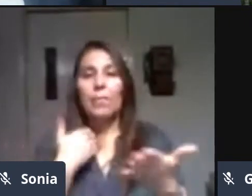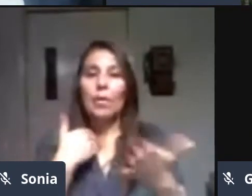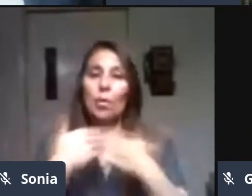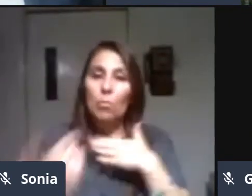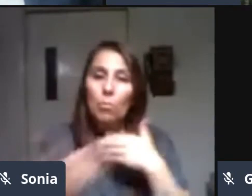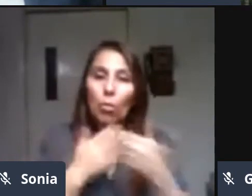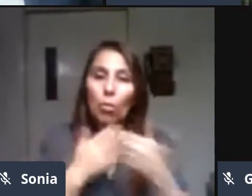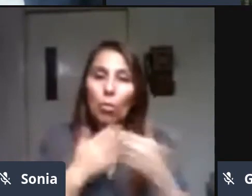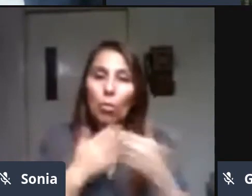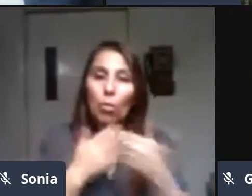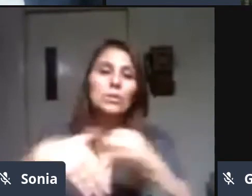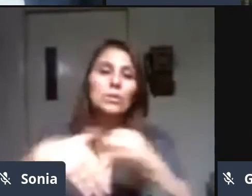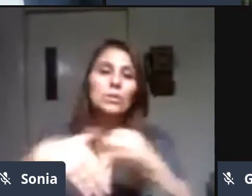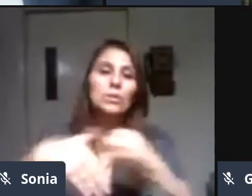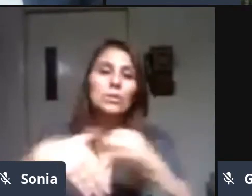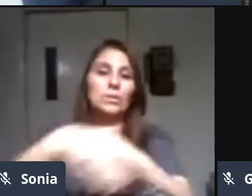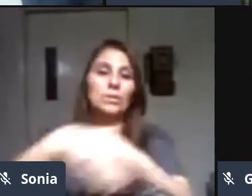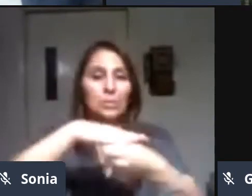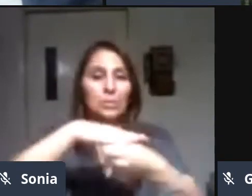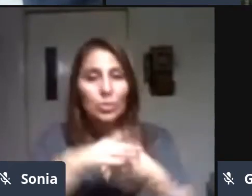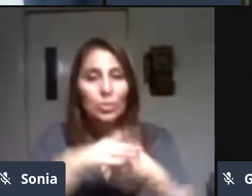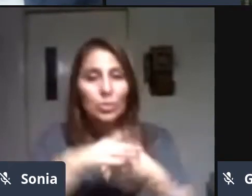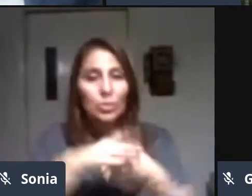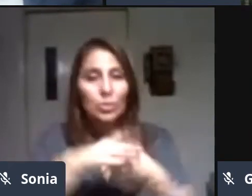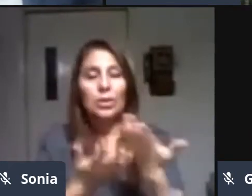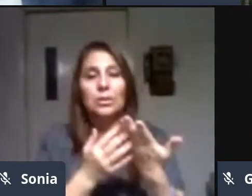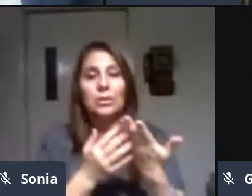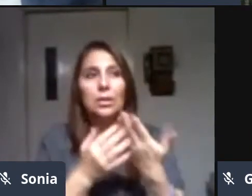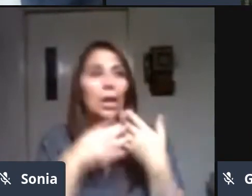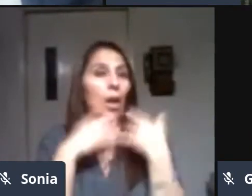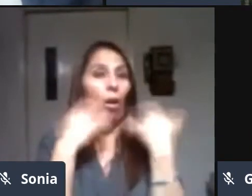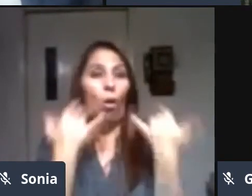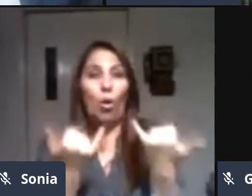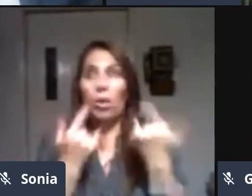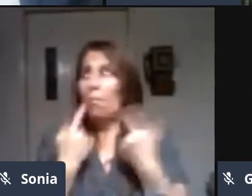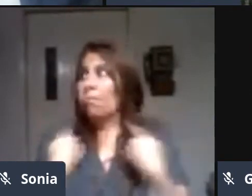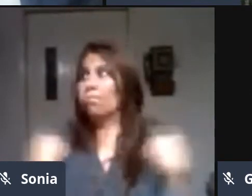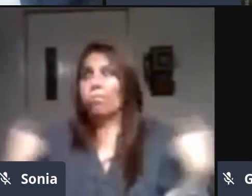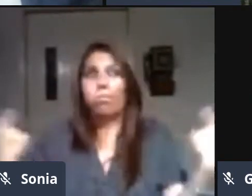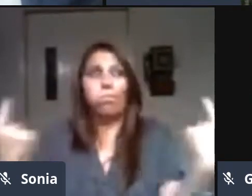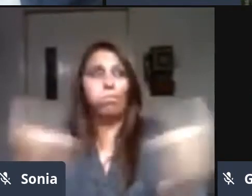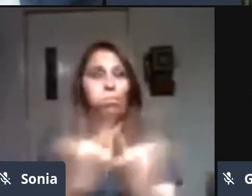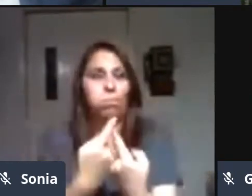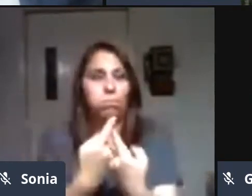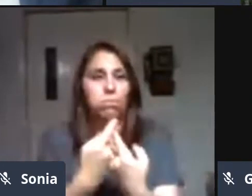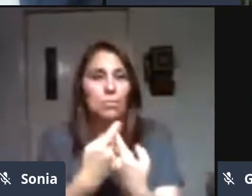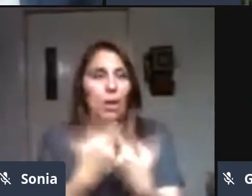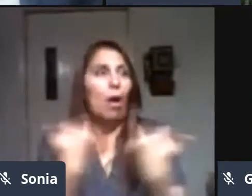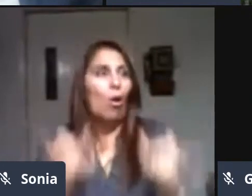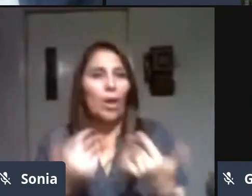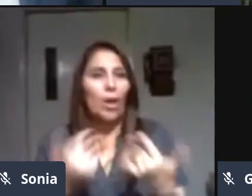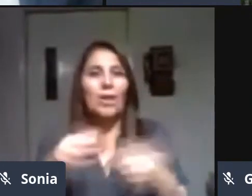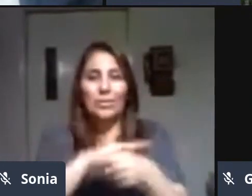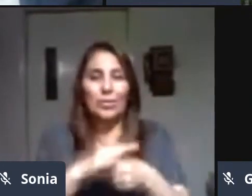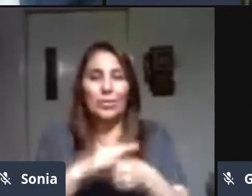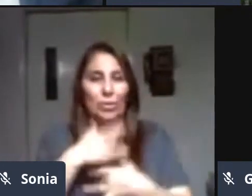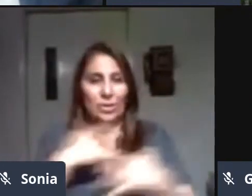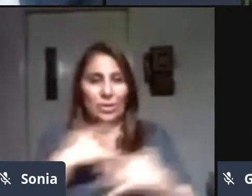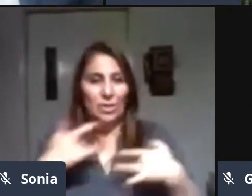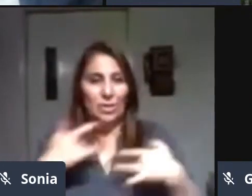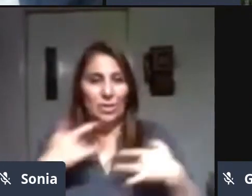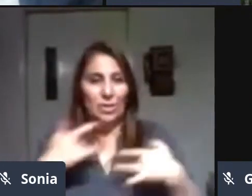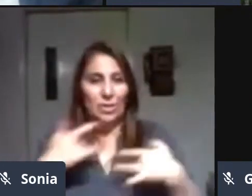que hoy nos rodean empezando por esta situación de salud tan difícil está en emergencia sanitaria pero también en